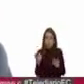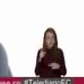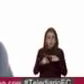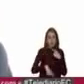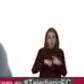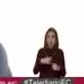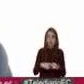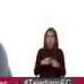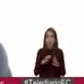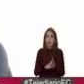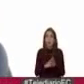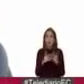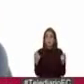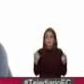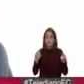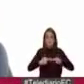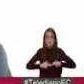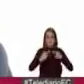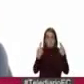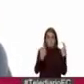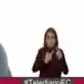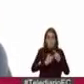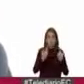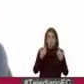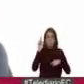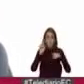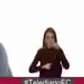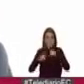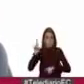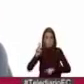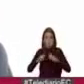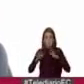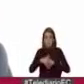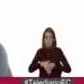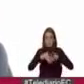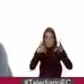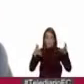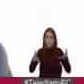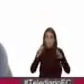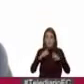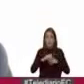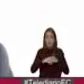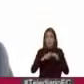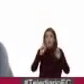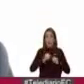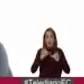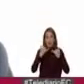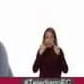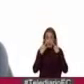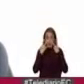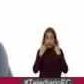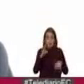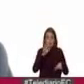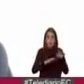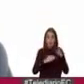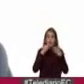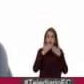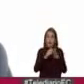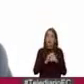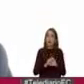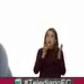tan encarnizada contra esta medida, que desconoce, por un lado, la enorme caída en los ingresos fiscales que estamos viendo. Para poner un dato, Fabricio, en